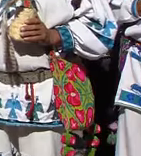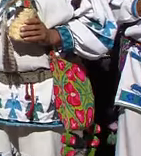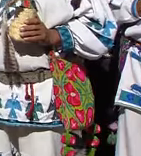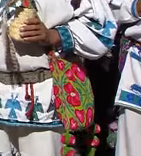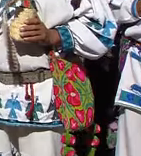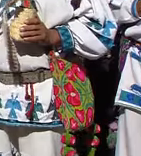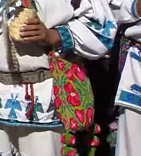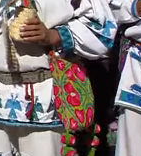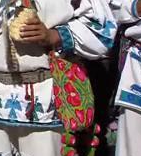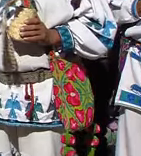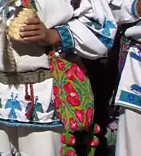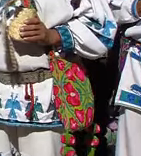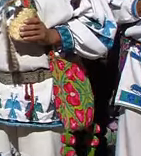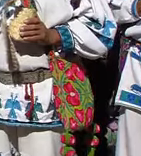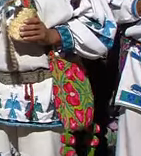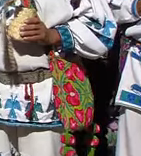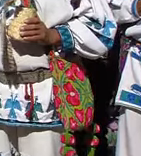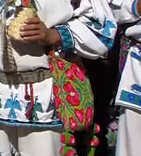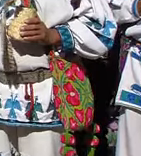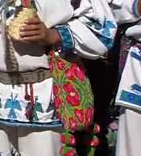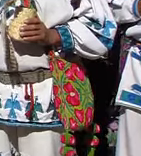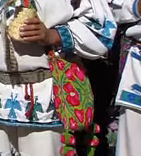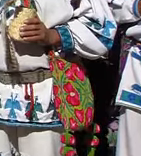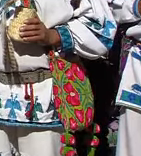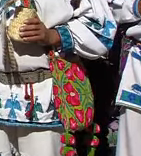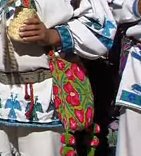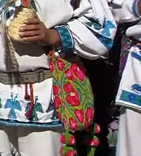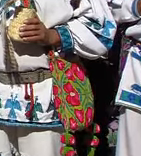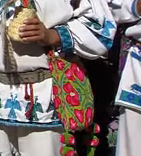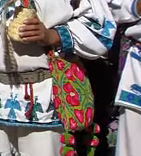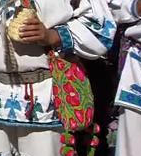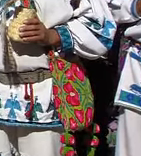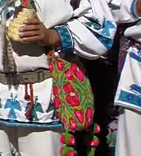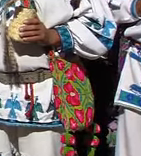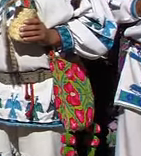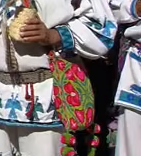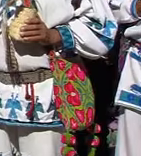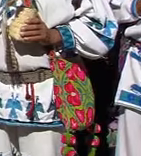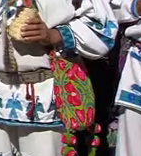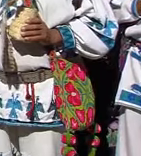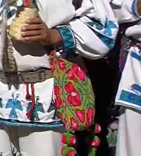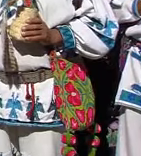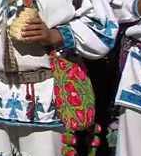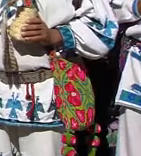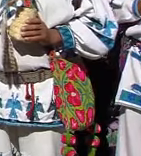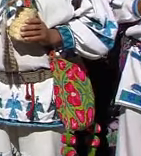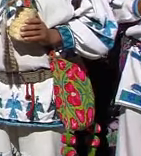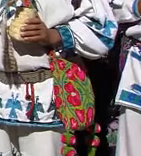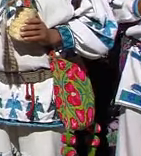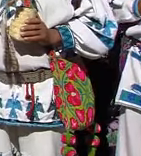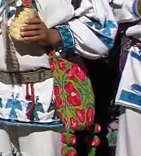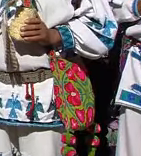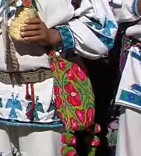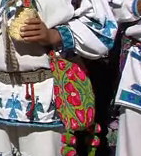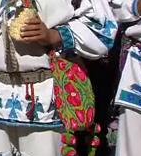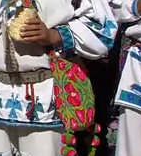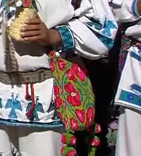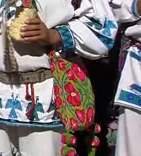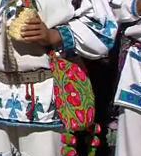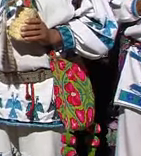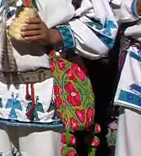el que no se invada la tierra